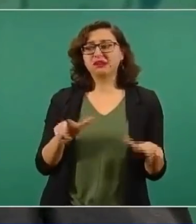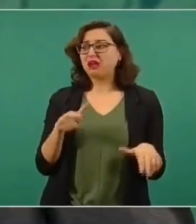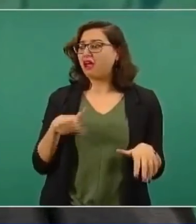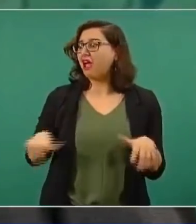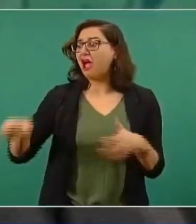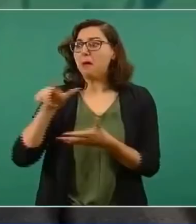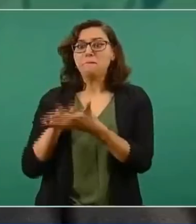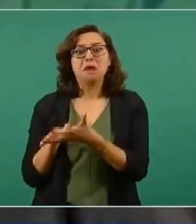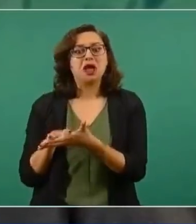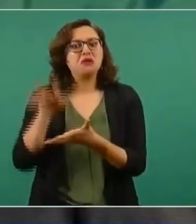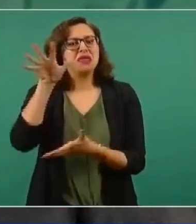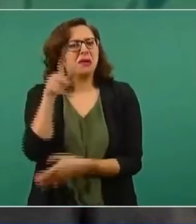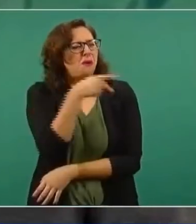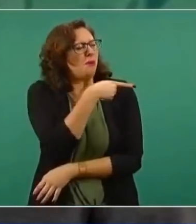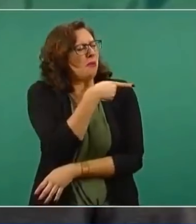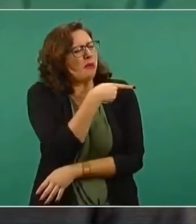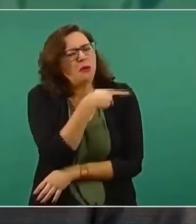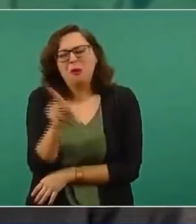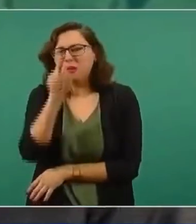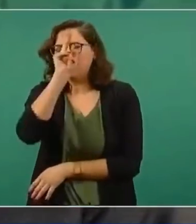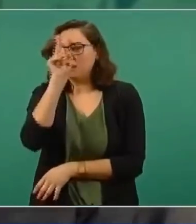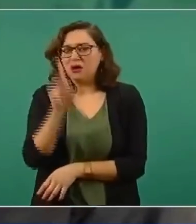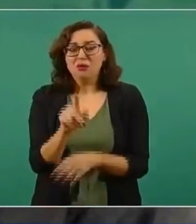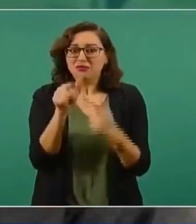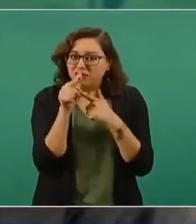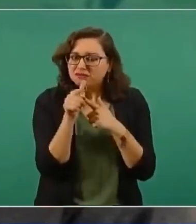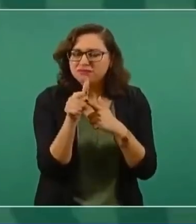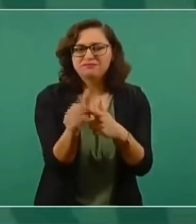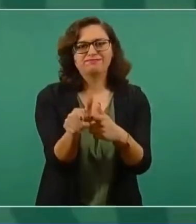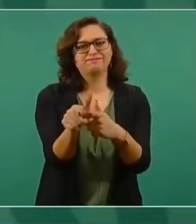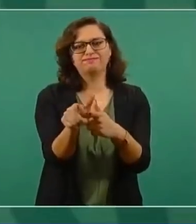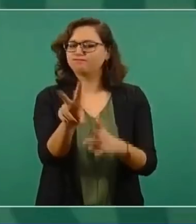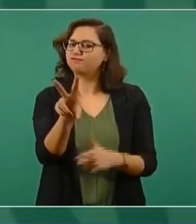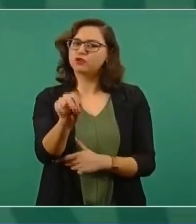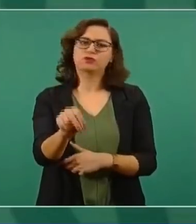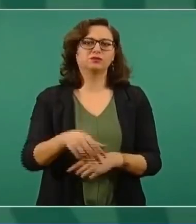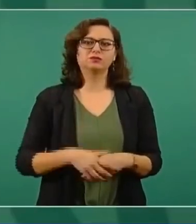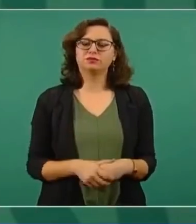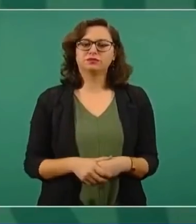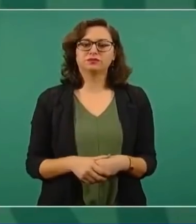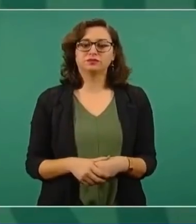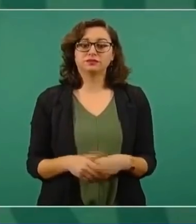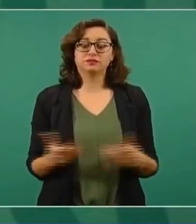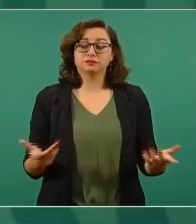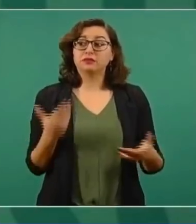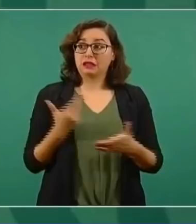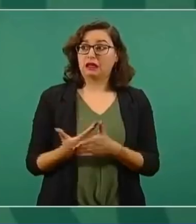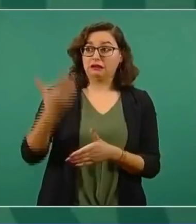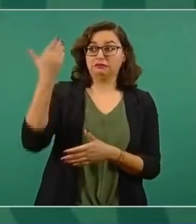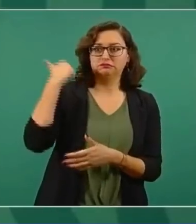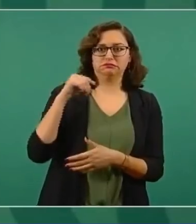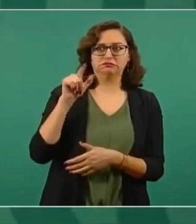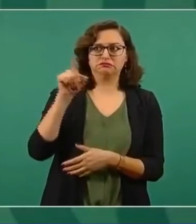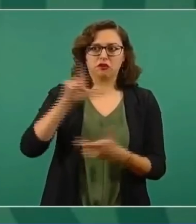indispensable. Entonces, fui allá porque se incendió